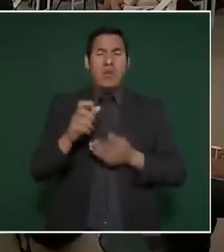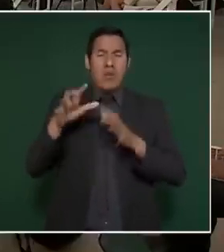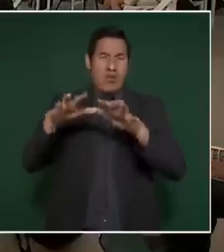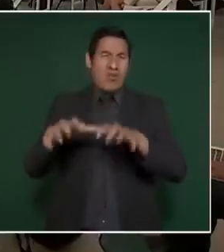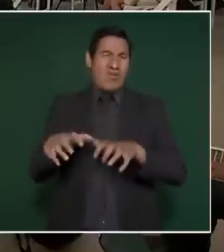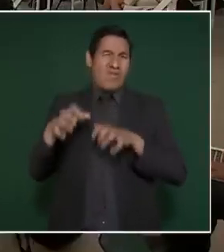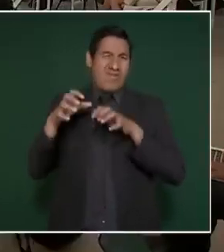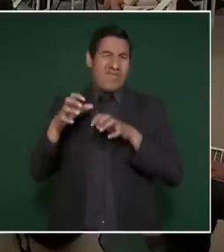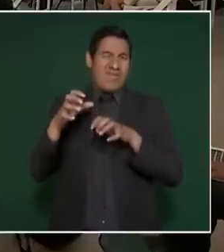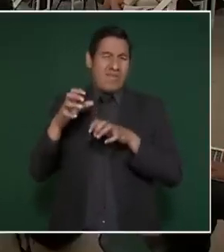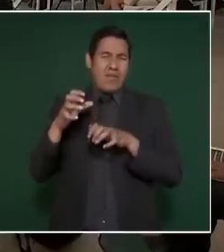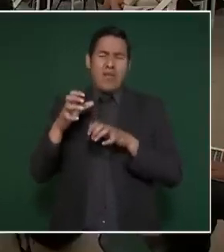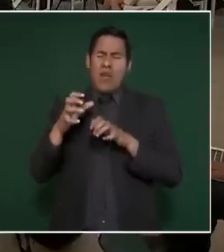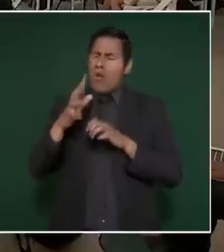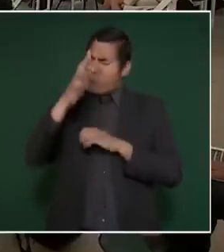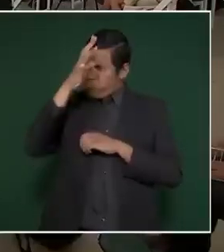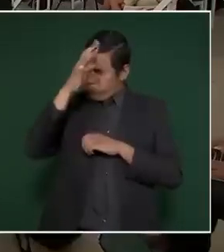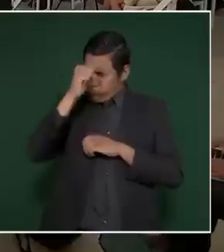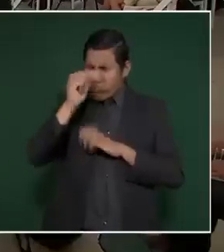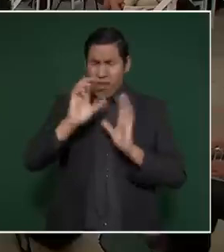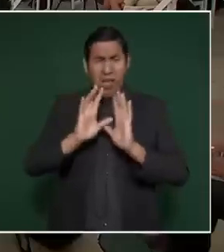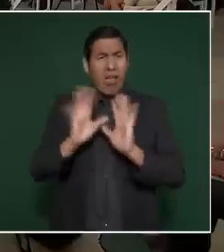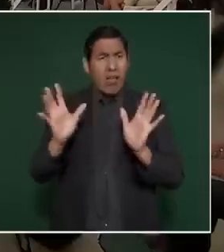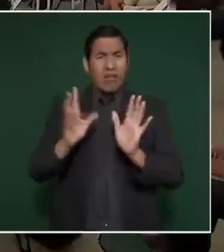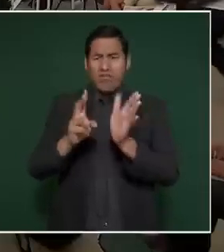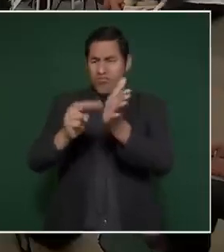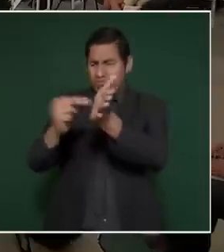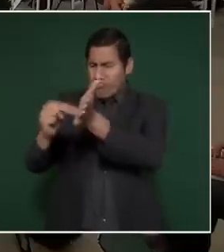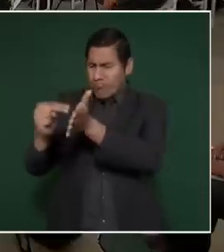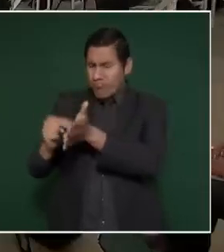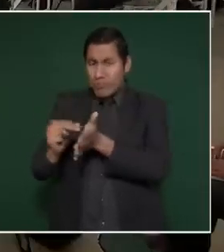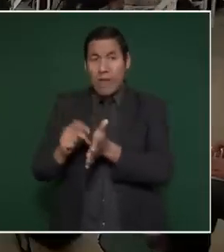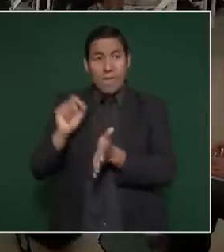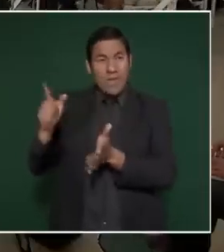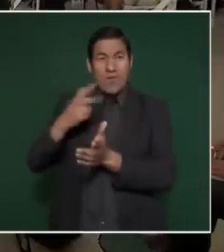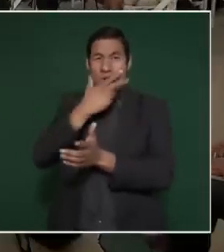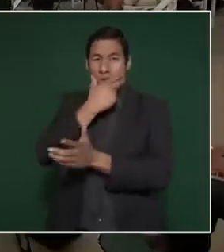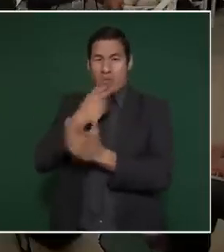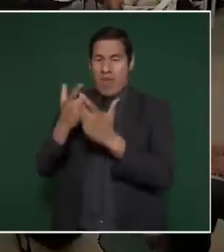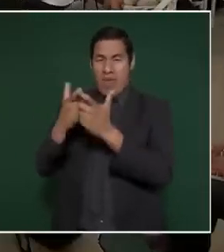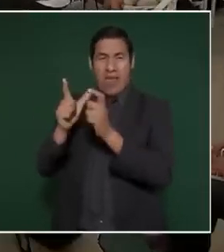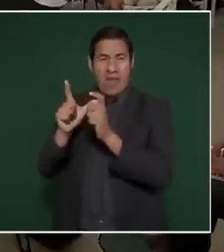Congreso y firman hasta el representante del PAN.